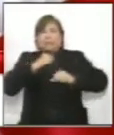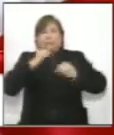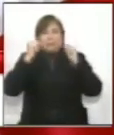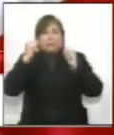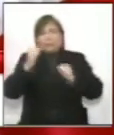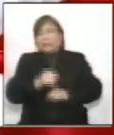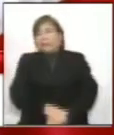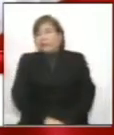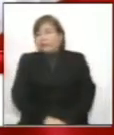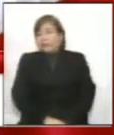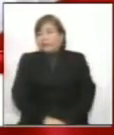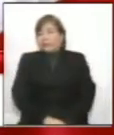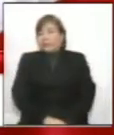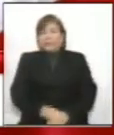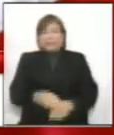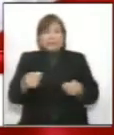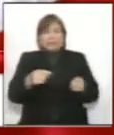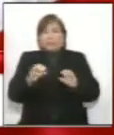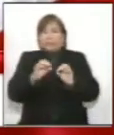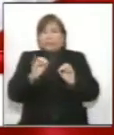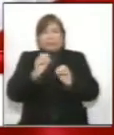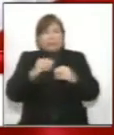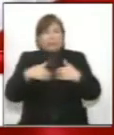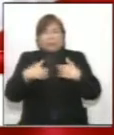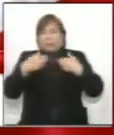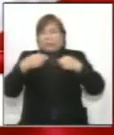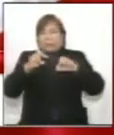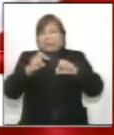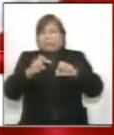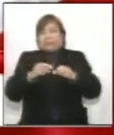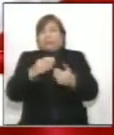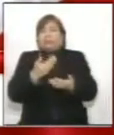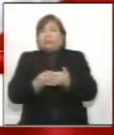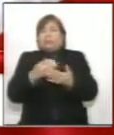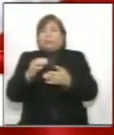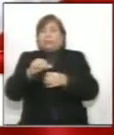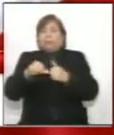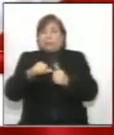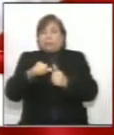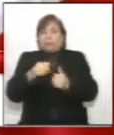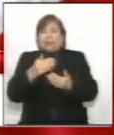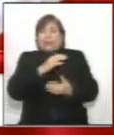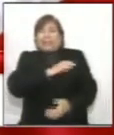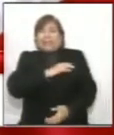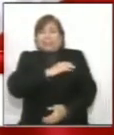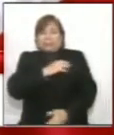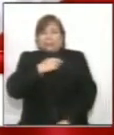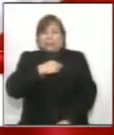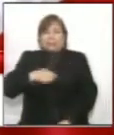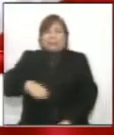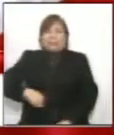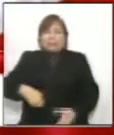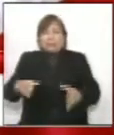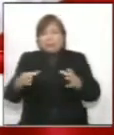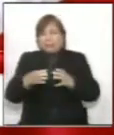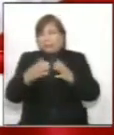situaciones que realmente no podemos permitirlas y soslayar la actitud del presidente del Congreso